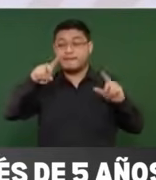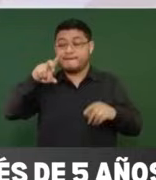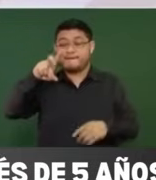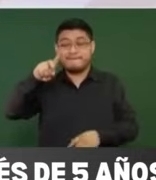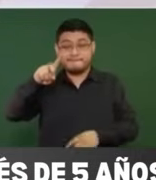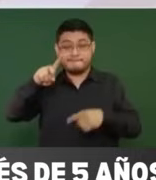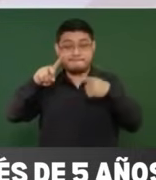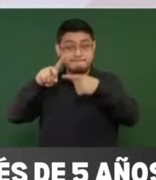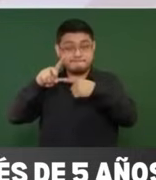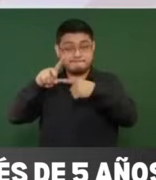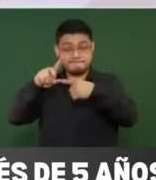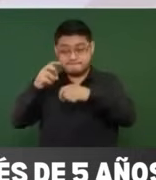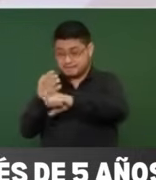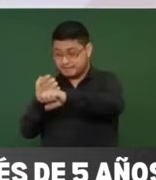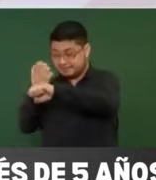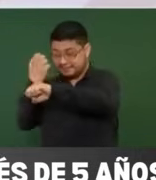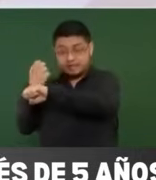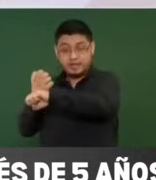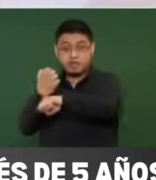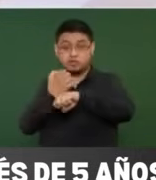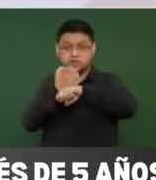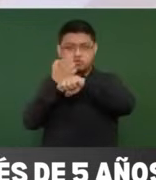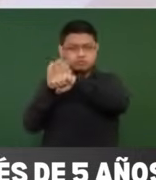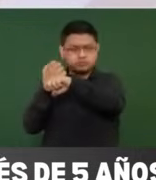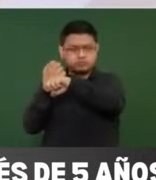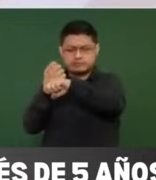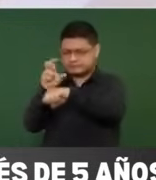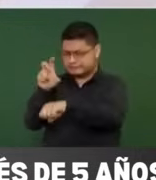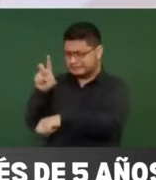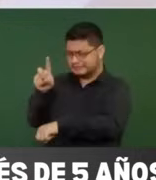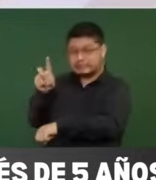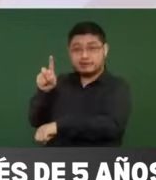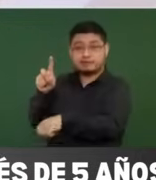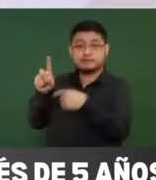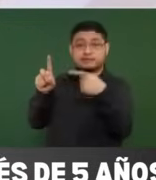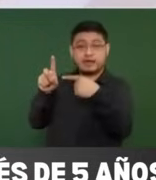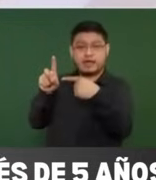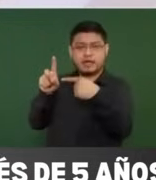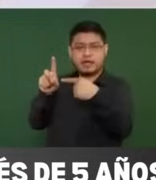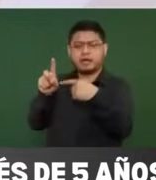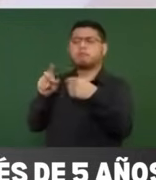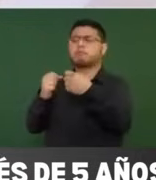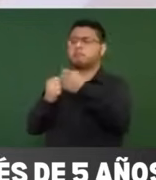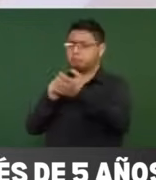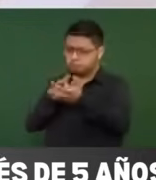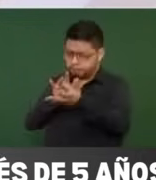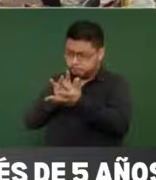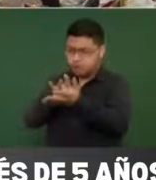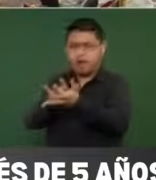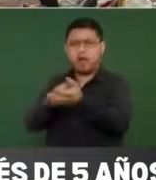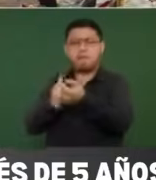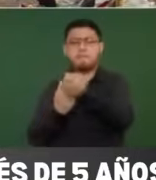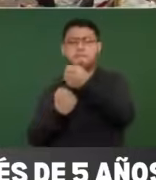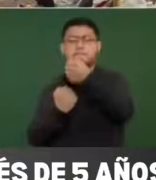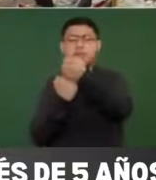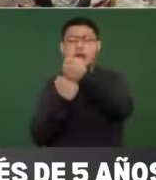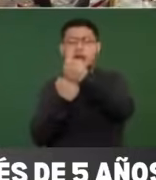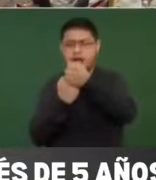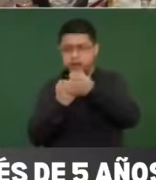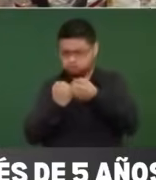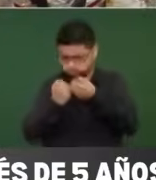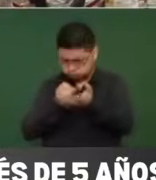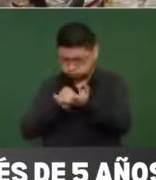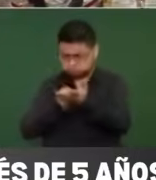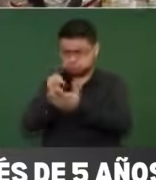30 de 32 gobernadoras, gobernadores, respaldaron la decisión de entregar los